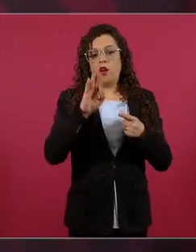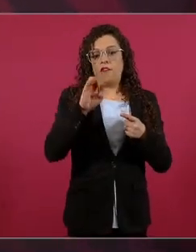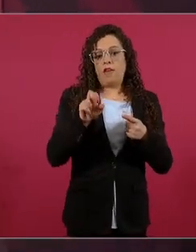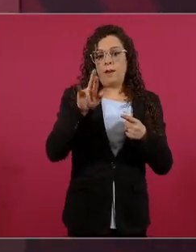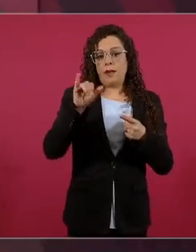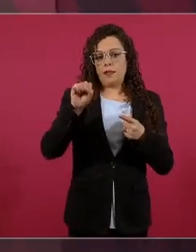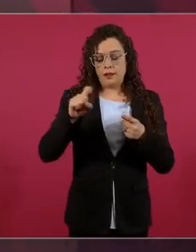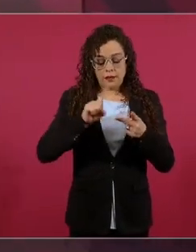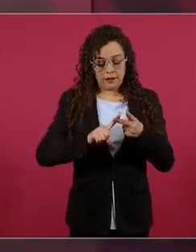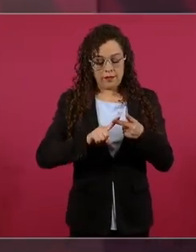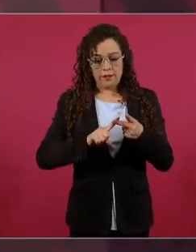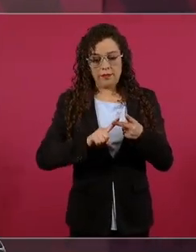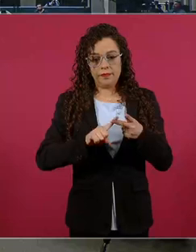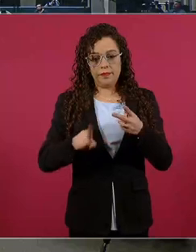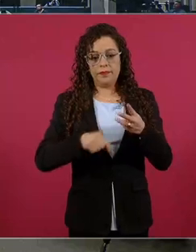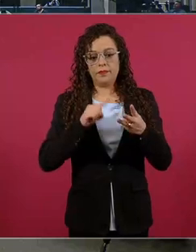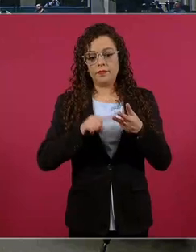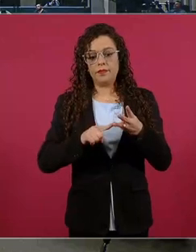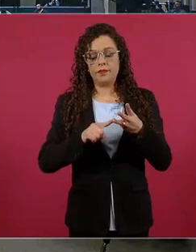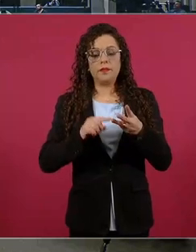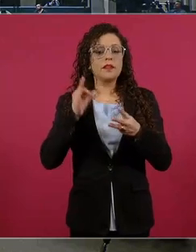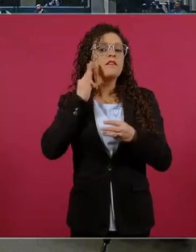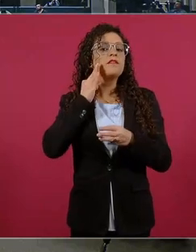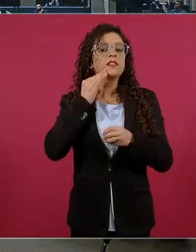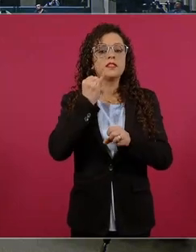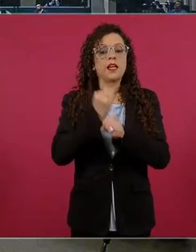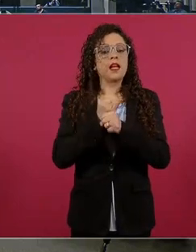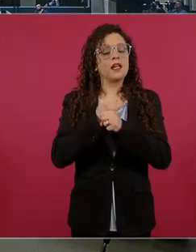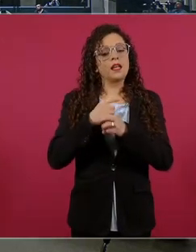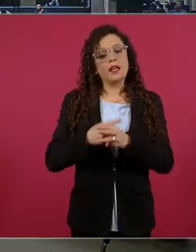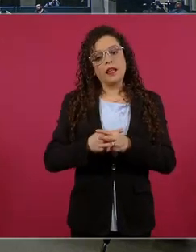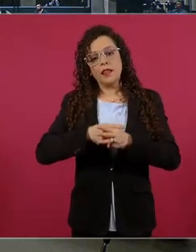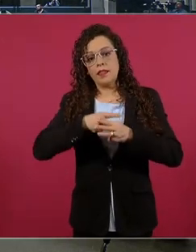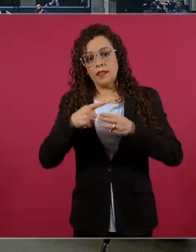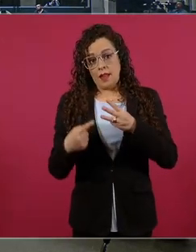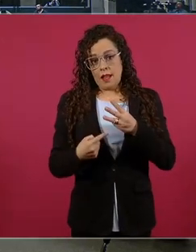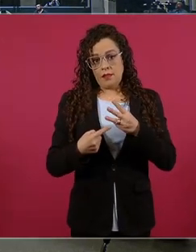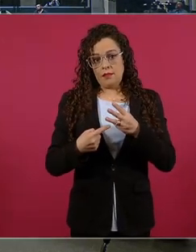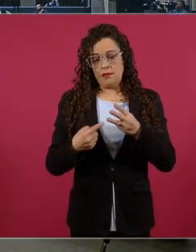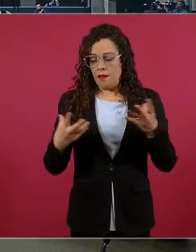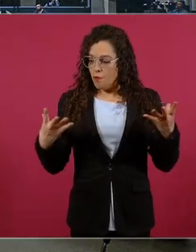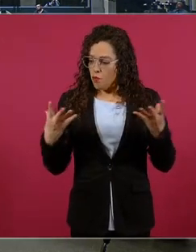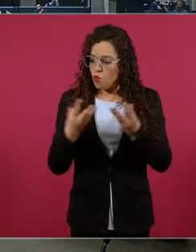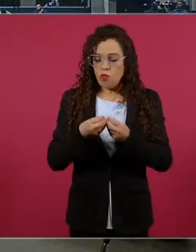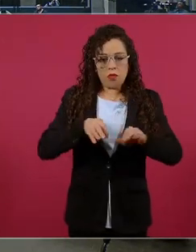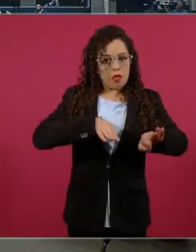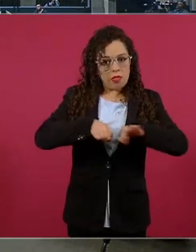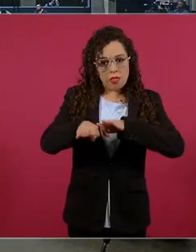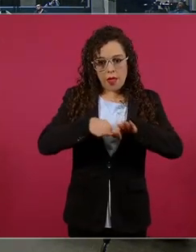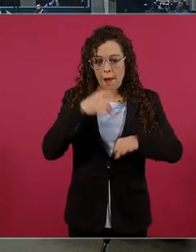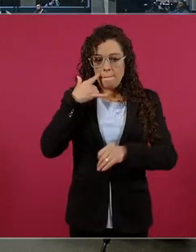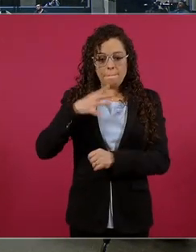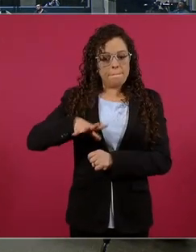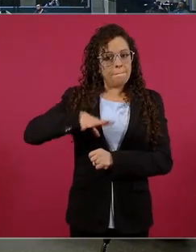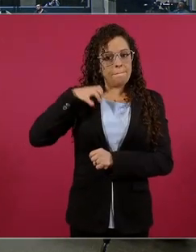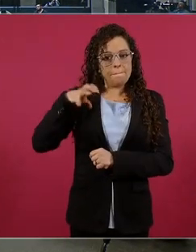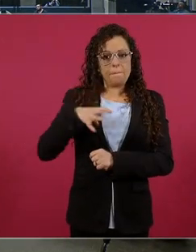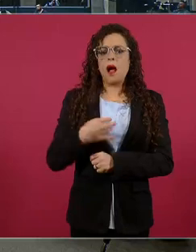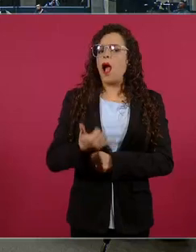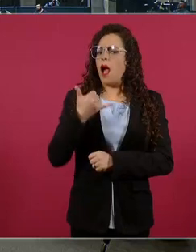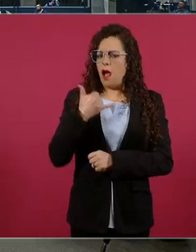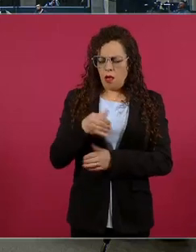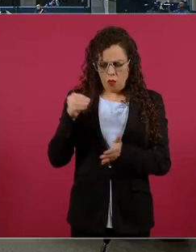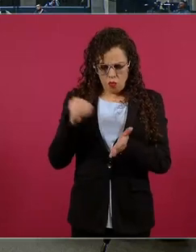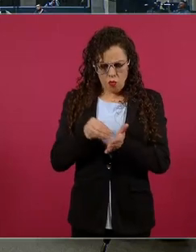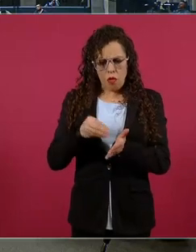y con la Fiscalía General y se va a seguir haciendo. ¿Han encontrado focos rojos en